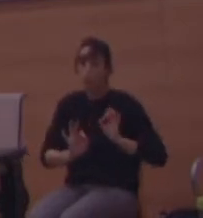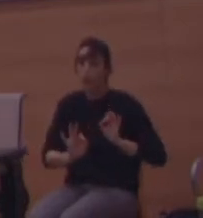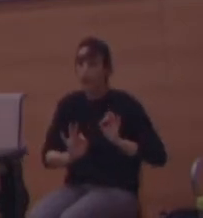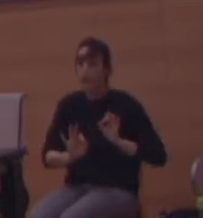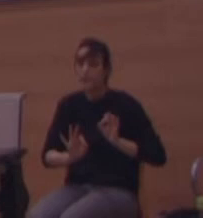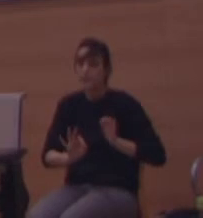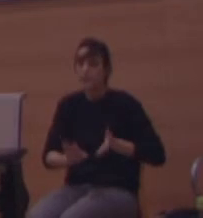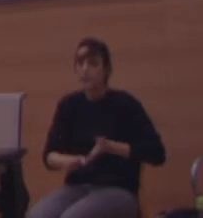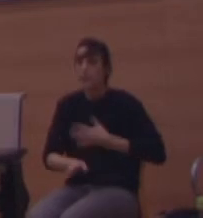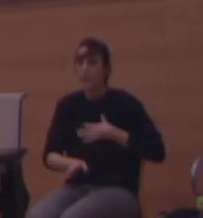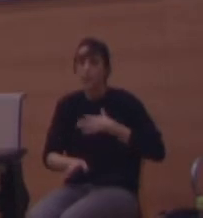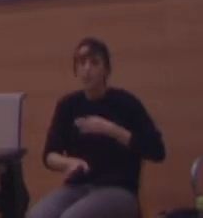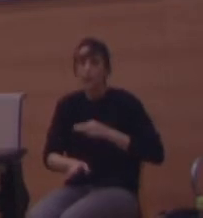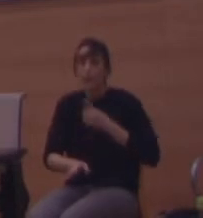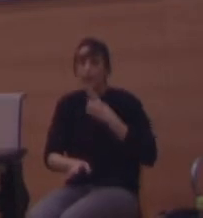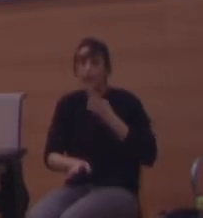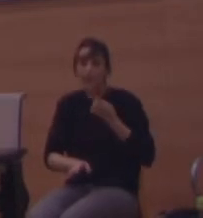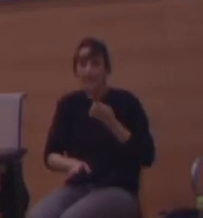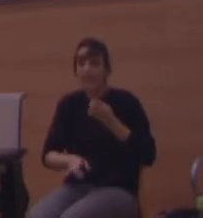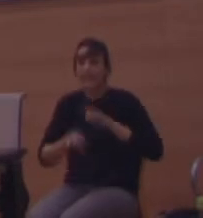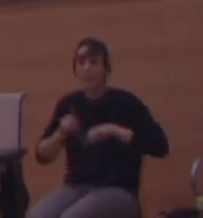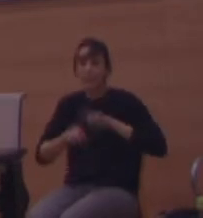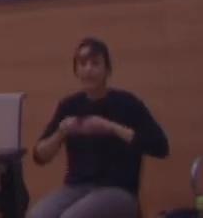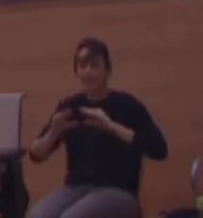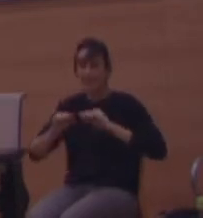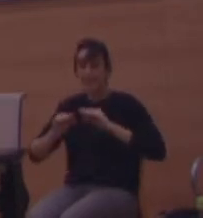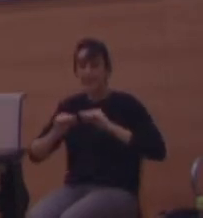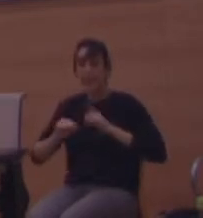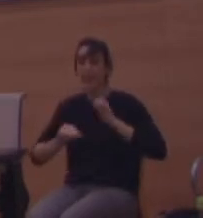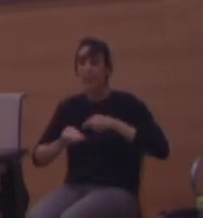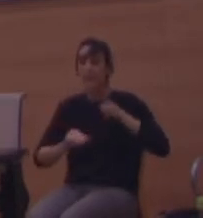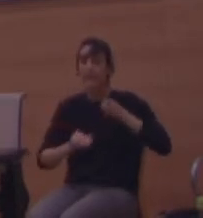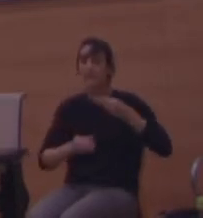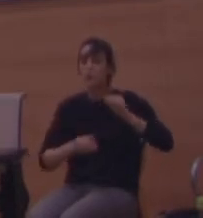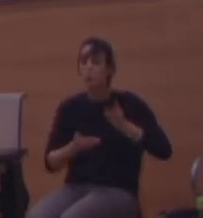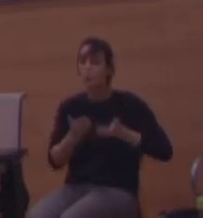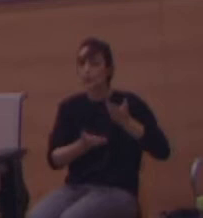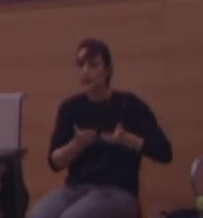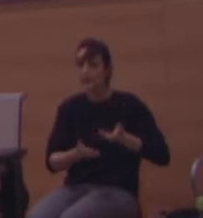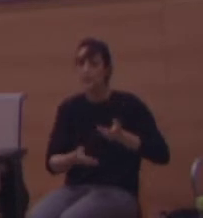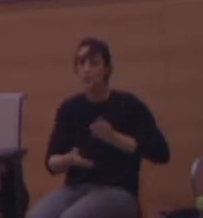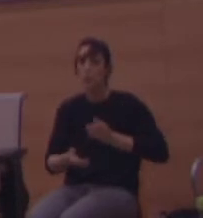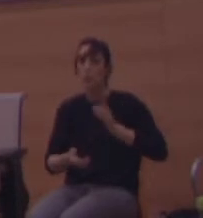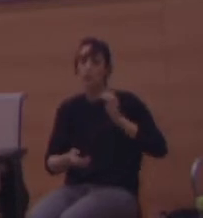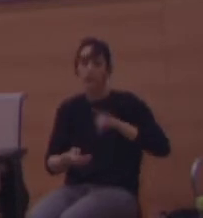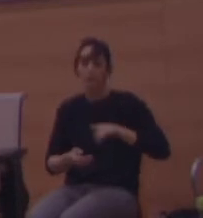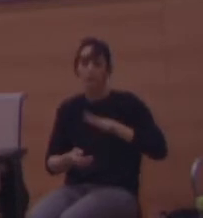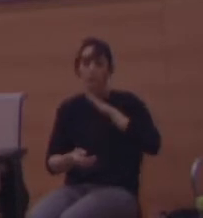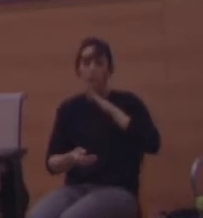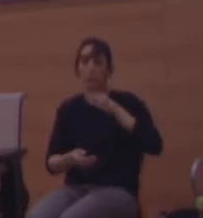se podrían poner de diferente densidad, dependiendo también del peso del paciente, del tipo de estructura